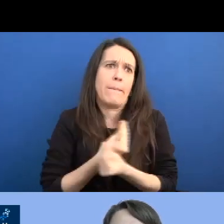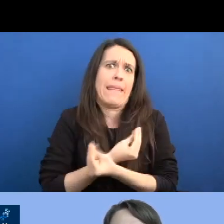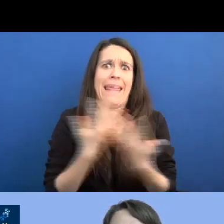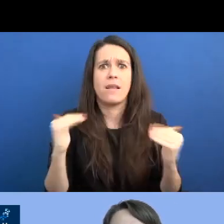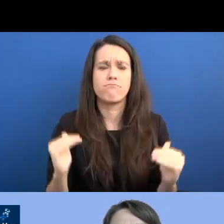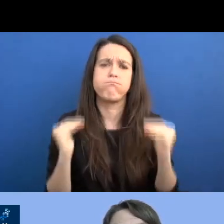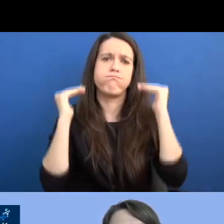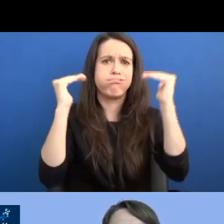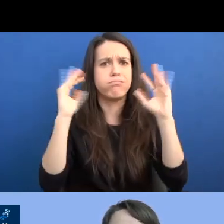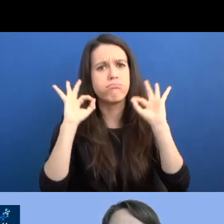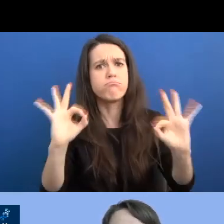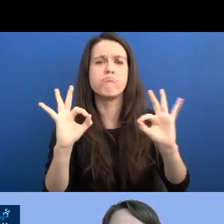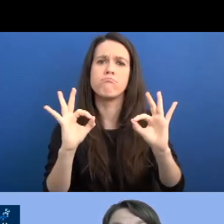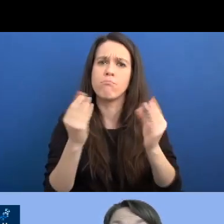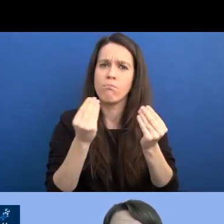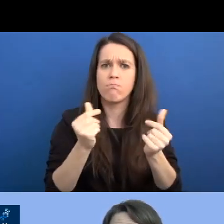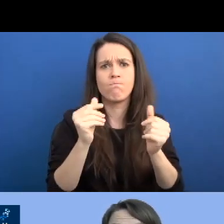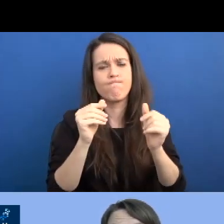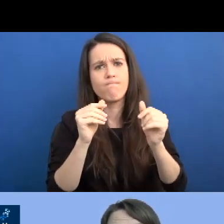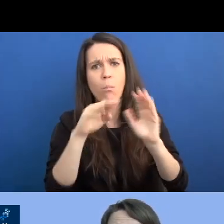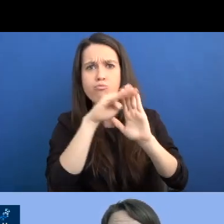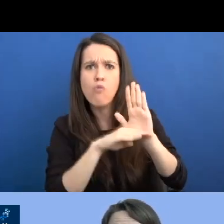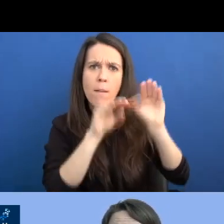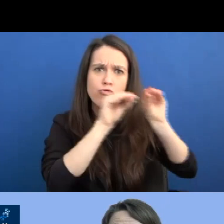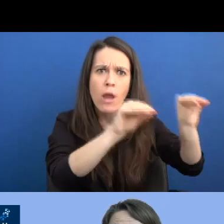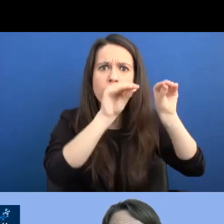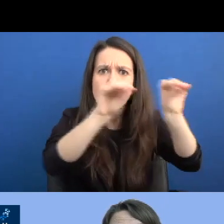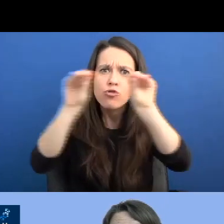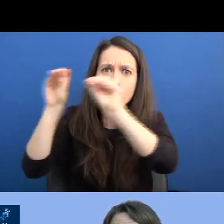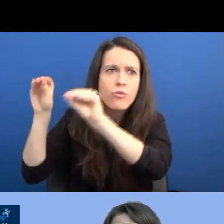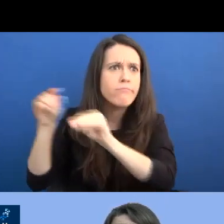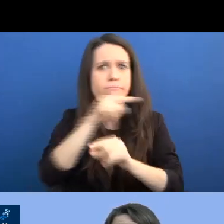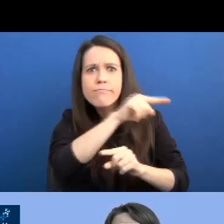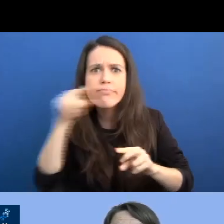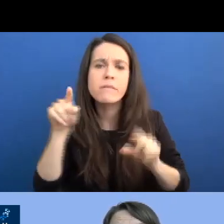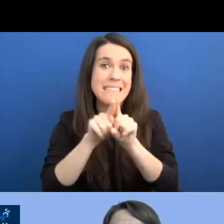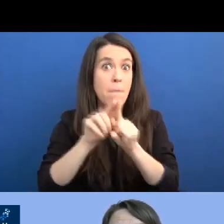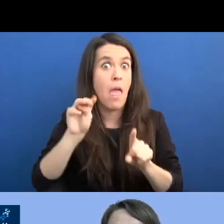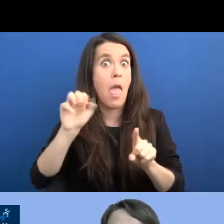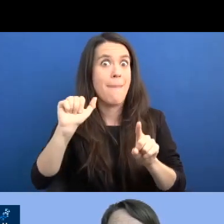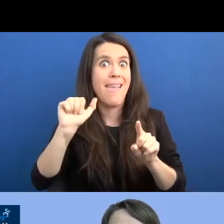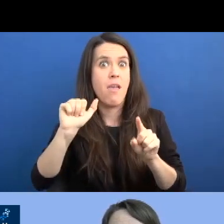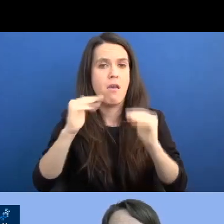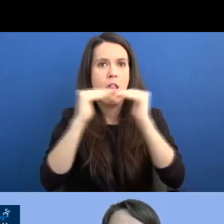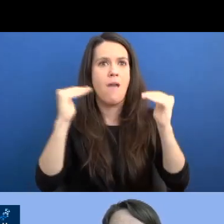a, tan, a tantas opciones para impartir a nivel maestría y